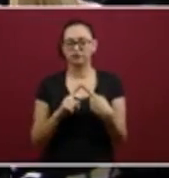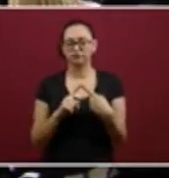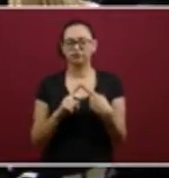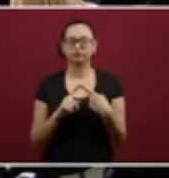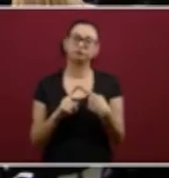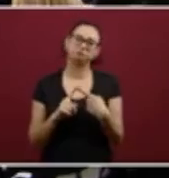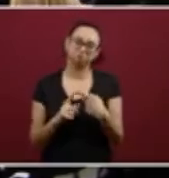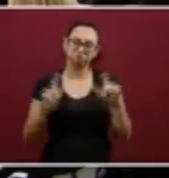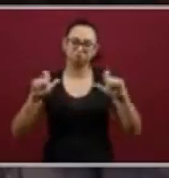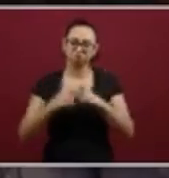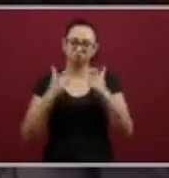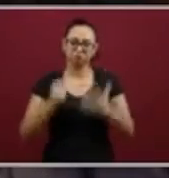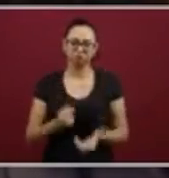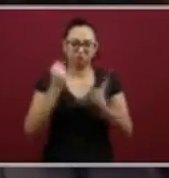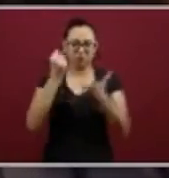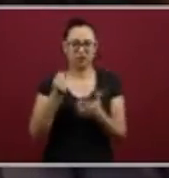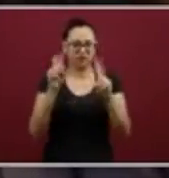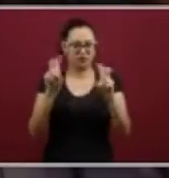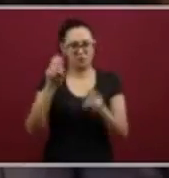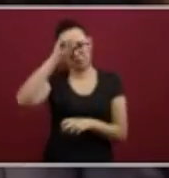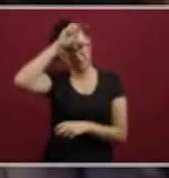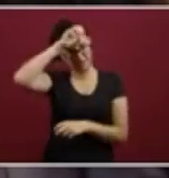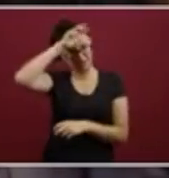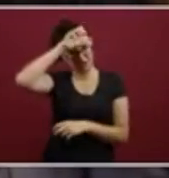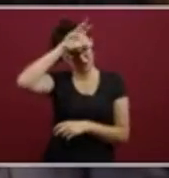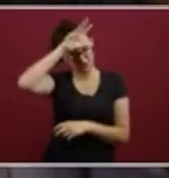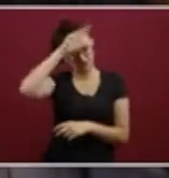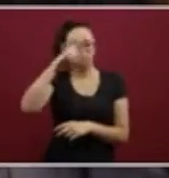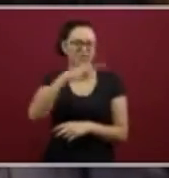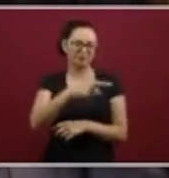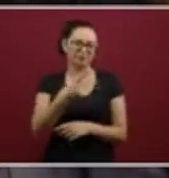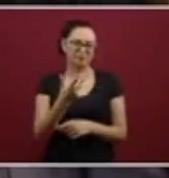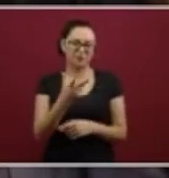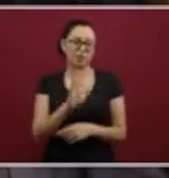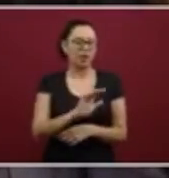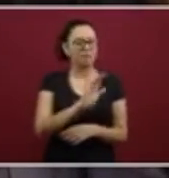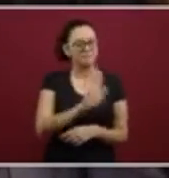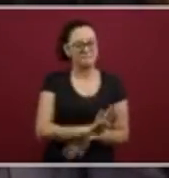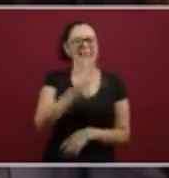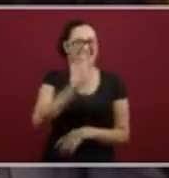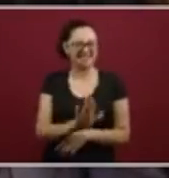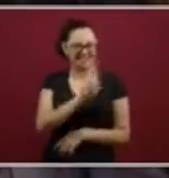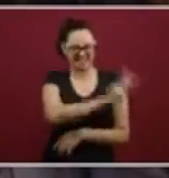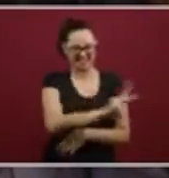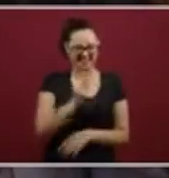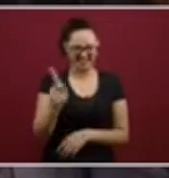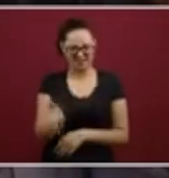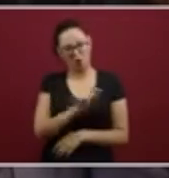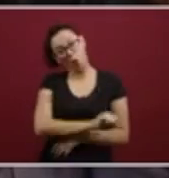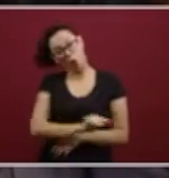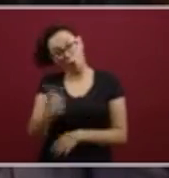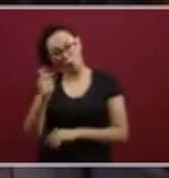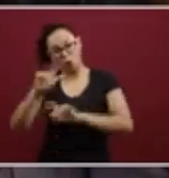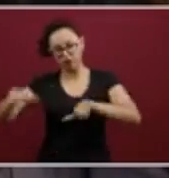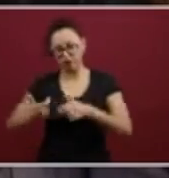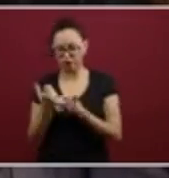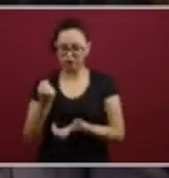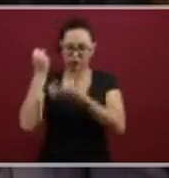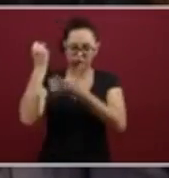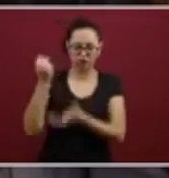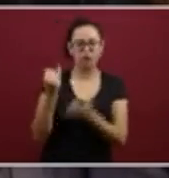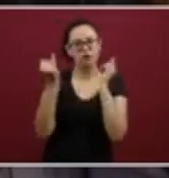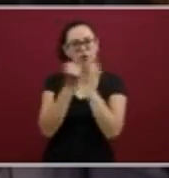tipo el fondo minero, que ya mucho se ha hablado aquí. Este es otro fondo, también con dinero del gobierno